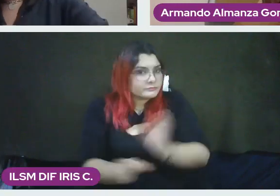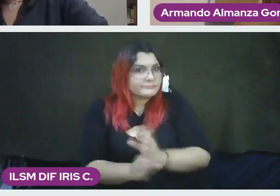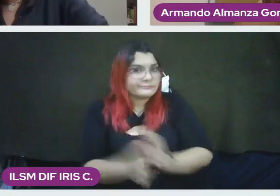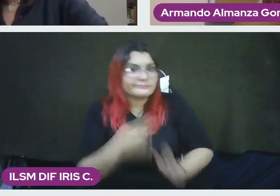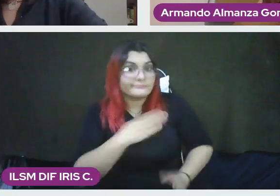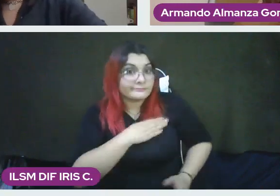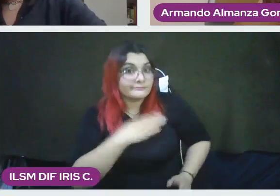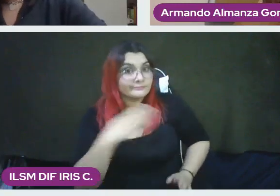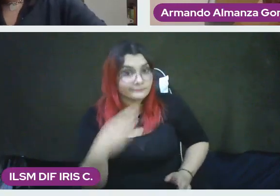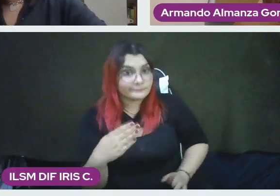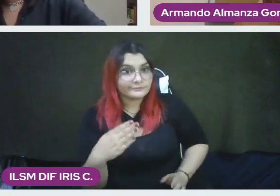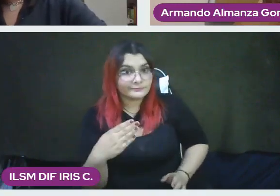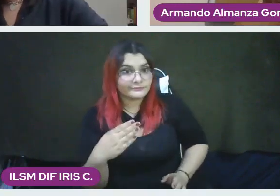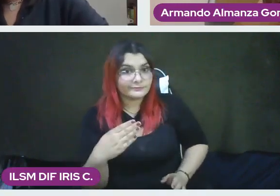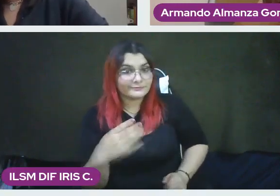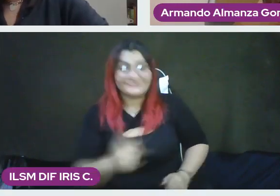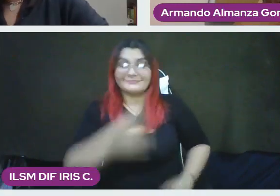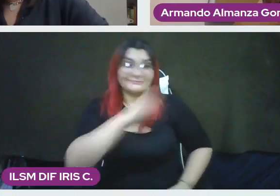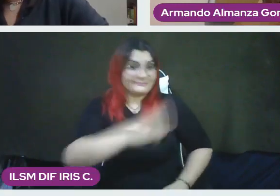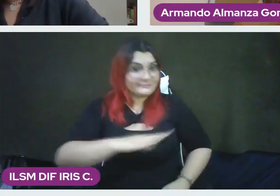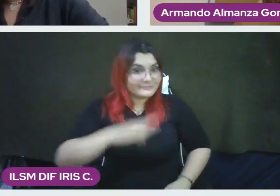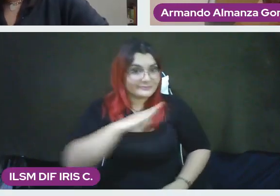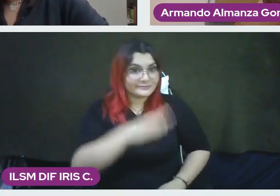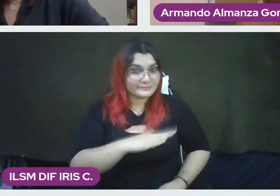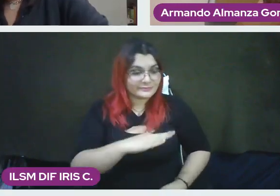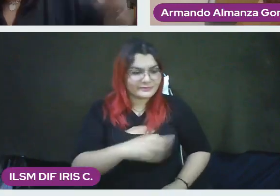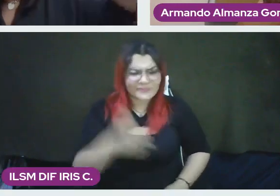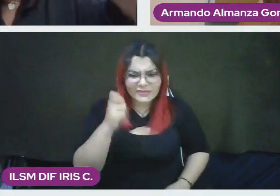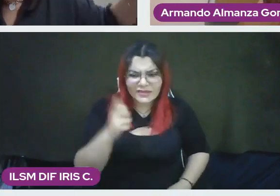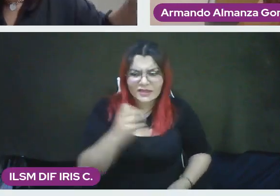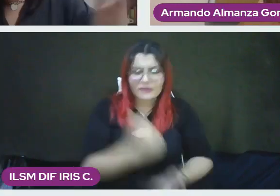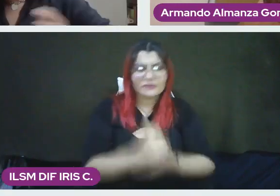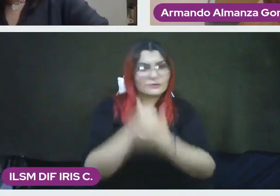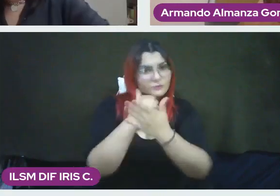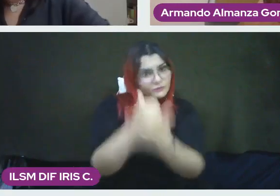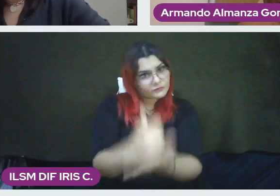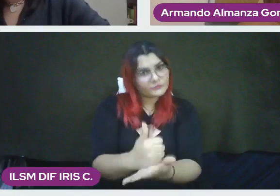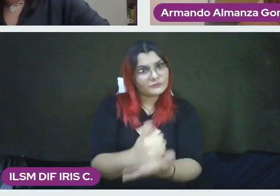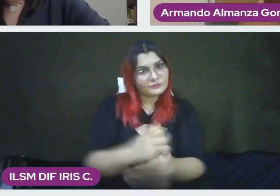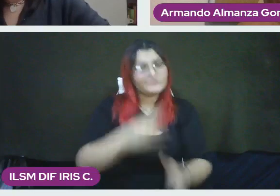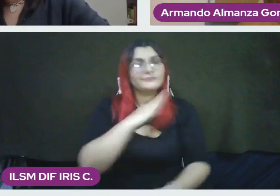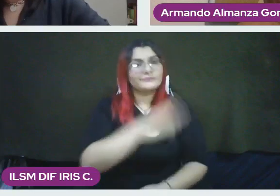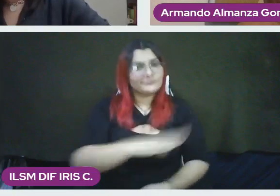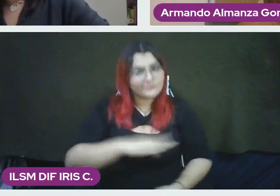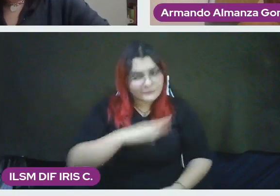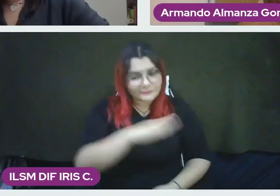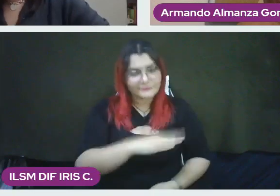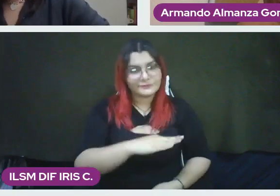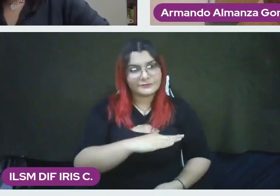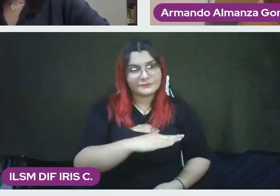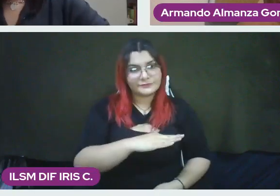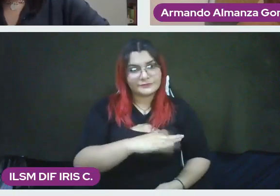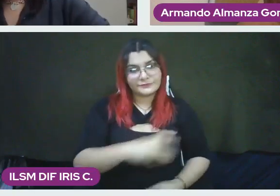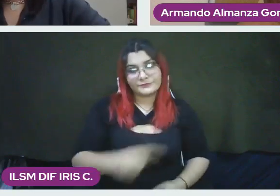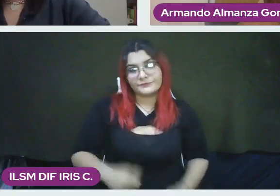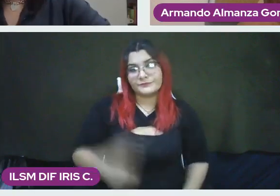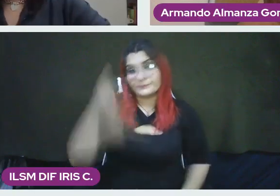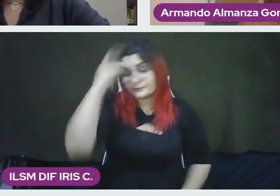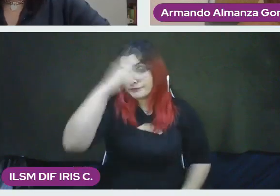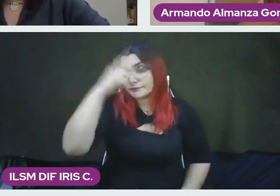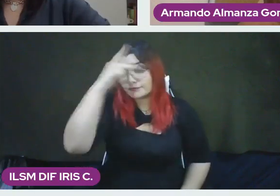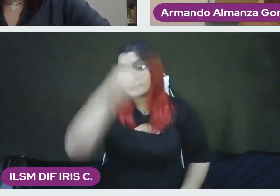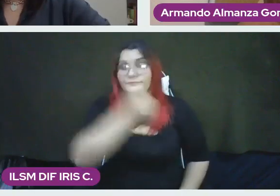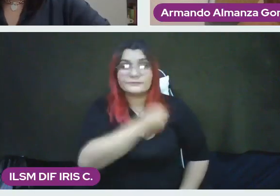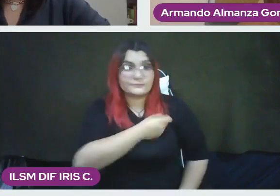como esta parte de salud mental, si no, vivimos en un estrés constante. La verdad es que, y le cuento,